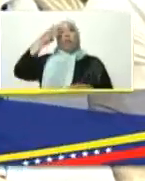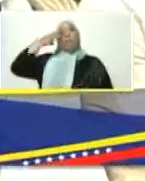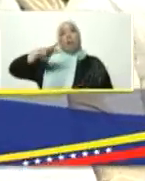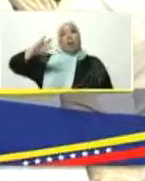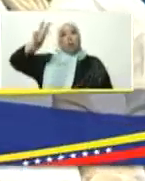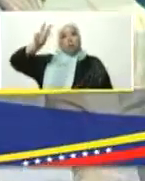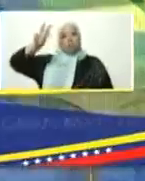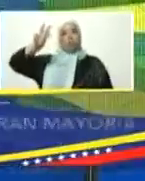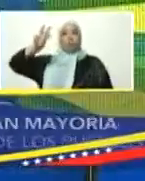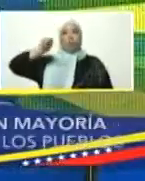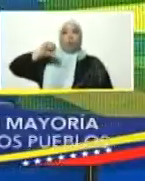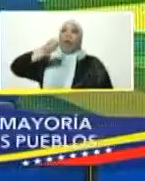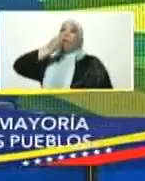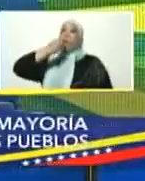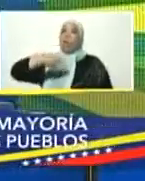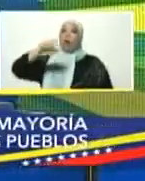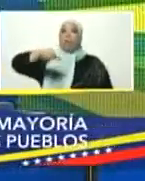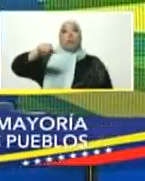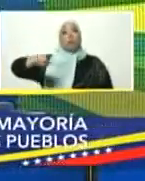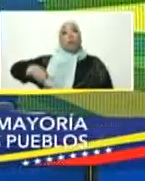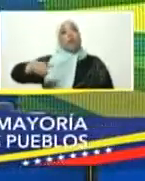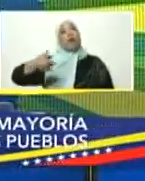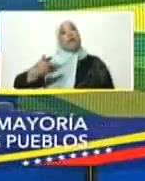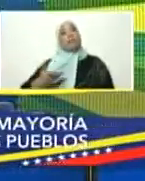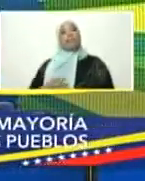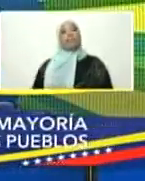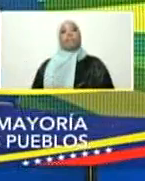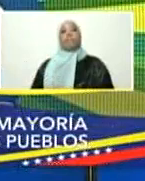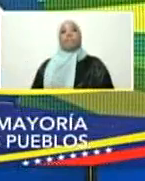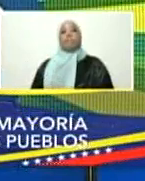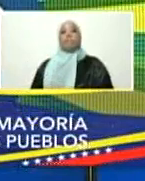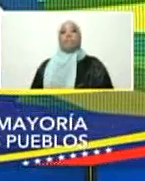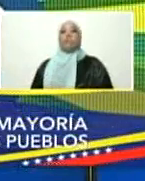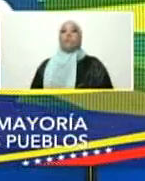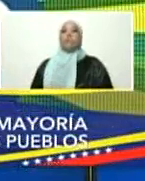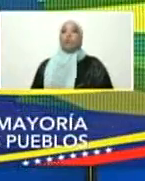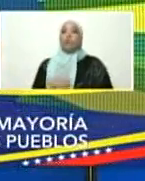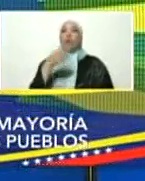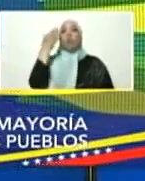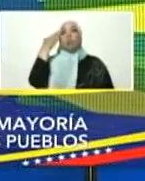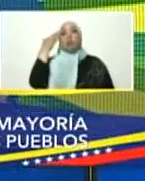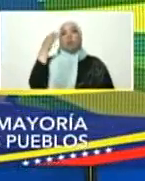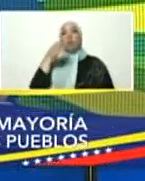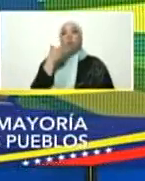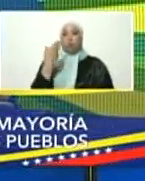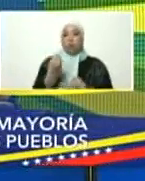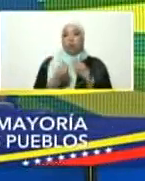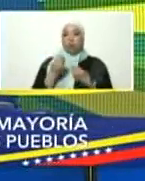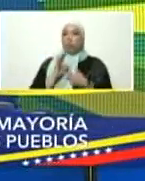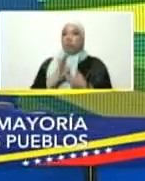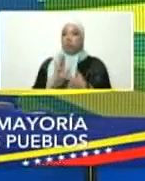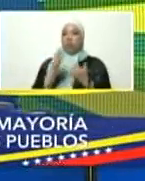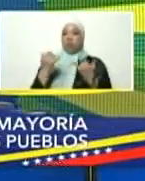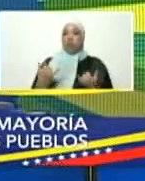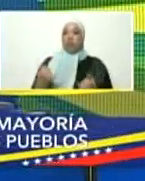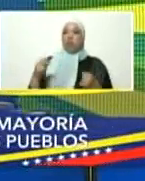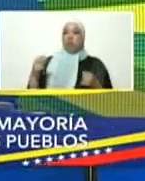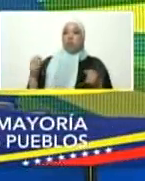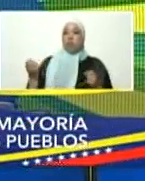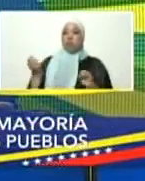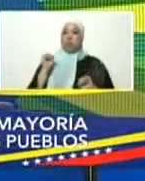de la forma como va logrando las cosas y de los temas que va poniendo, su valiente